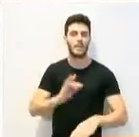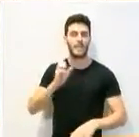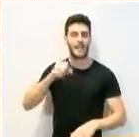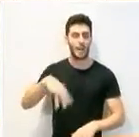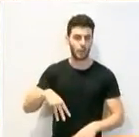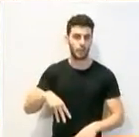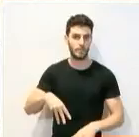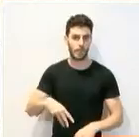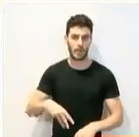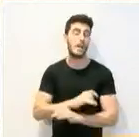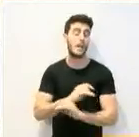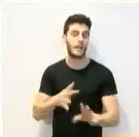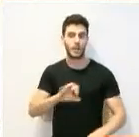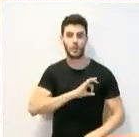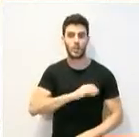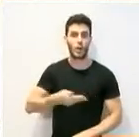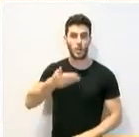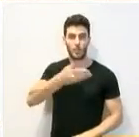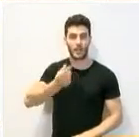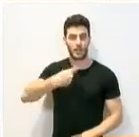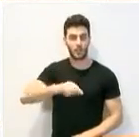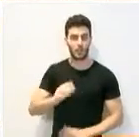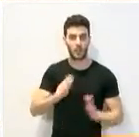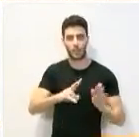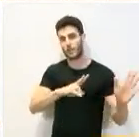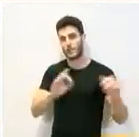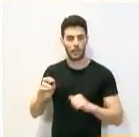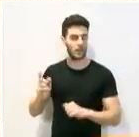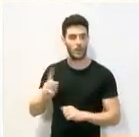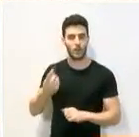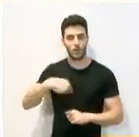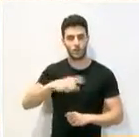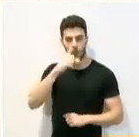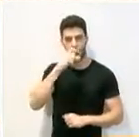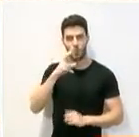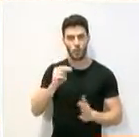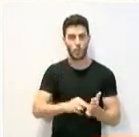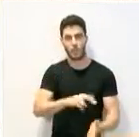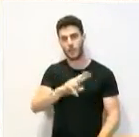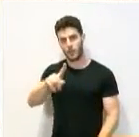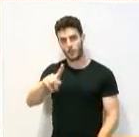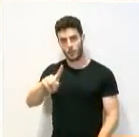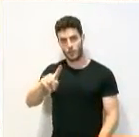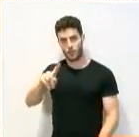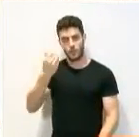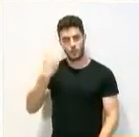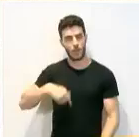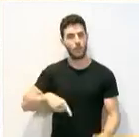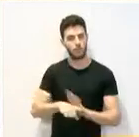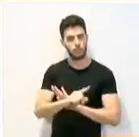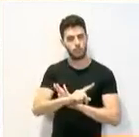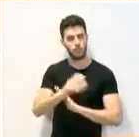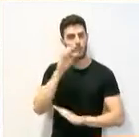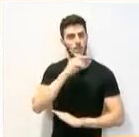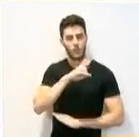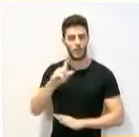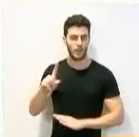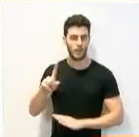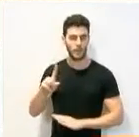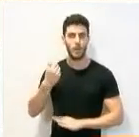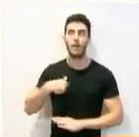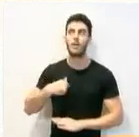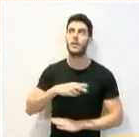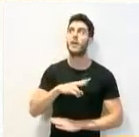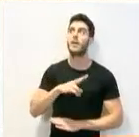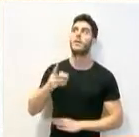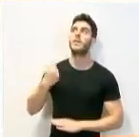Y efectivamente, señor Baena, no estamos en los años 70, estamos en el año 2021. Ya ha avanzado el siglo XXI. Parece que decíamos, ya estábamos en el